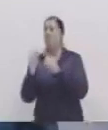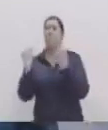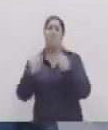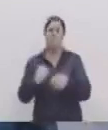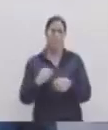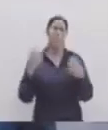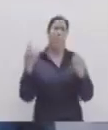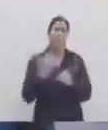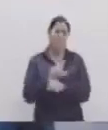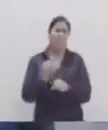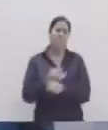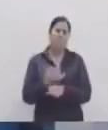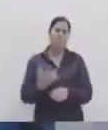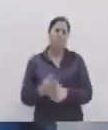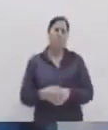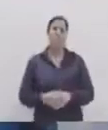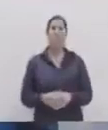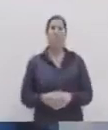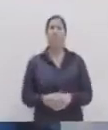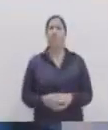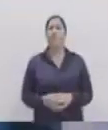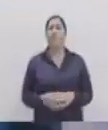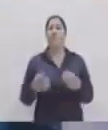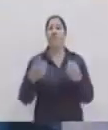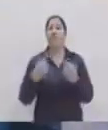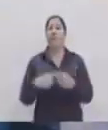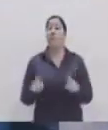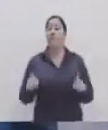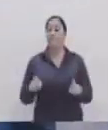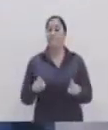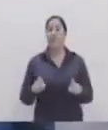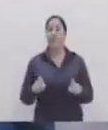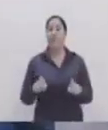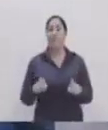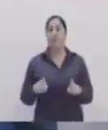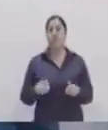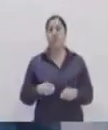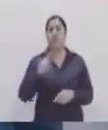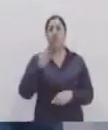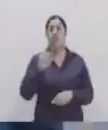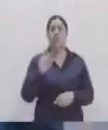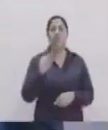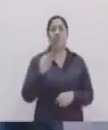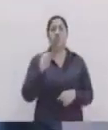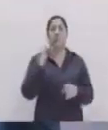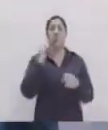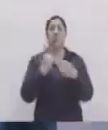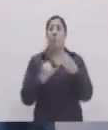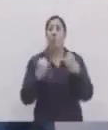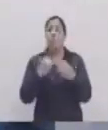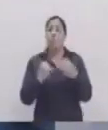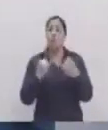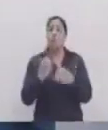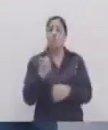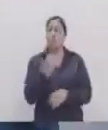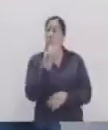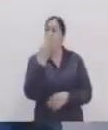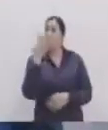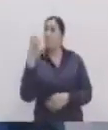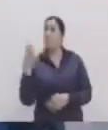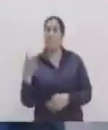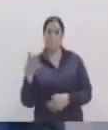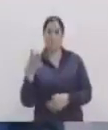es la carga de valencia o qué es el número de oxidación? Pues sencillamente se va a determinar como el último valor